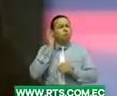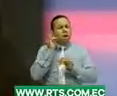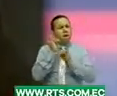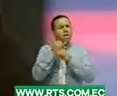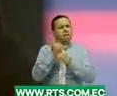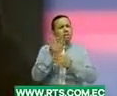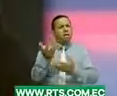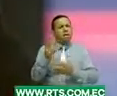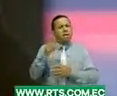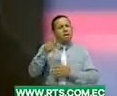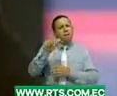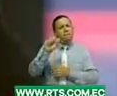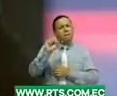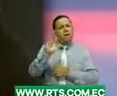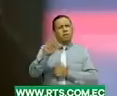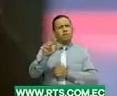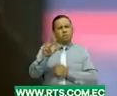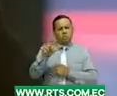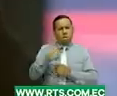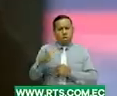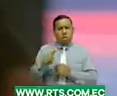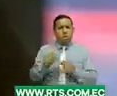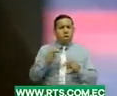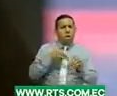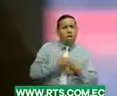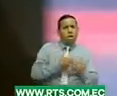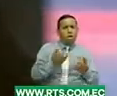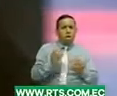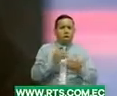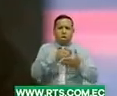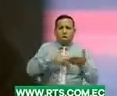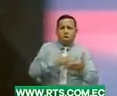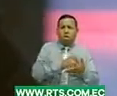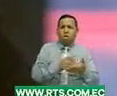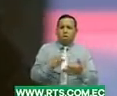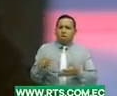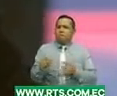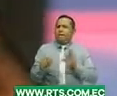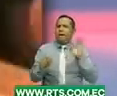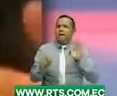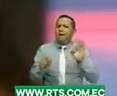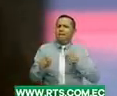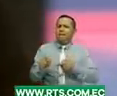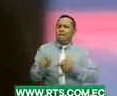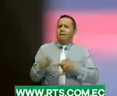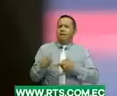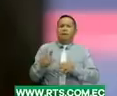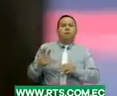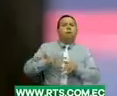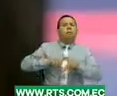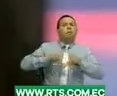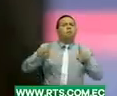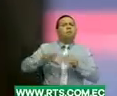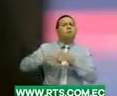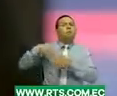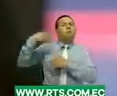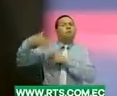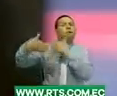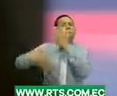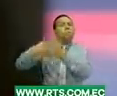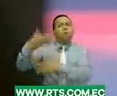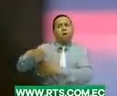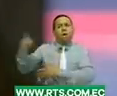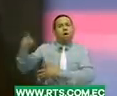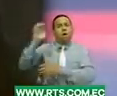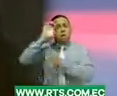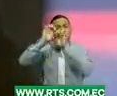de participación en la empresa, ni en la fase precontractual ni en la contractual. Esa fue contratada posterior a lo que se